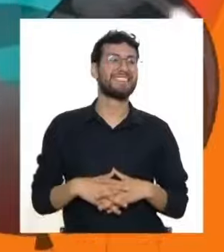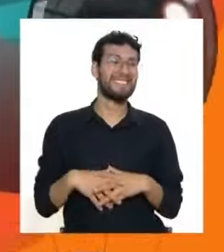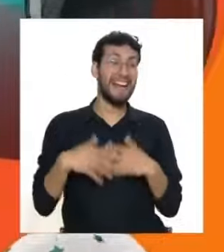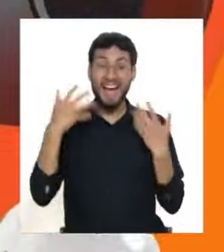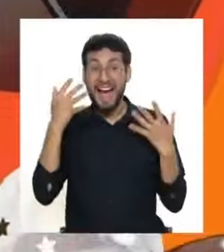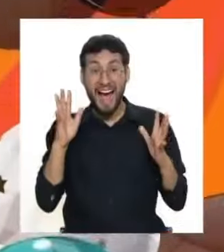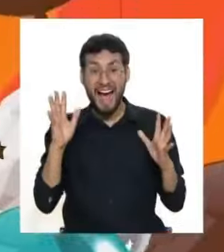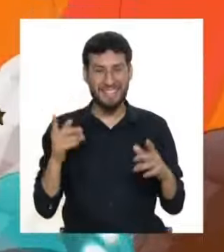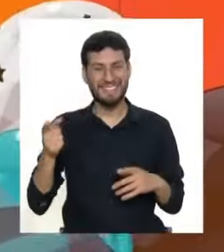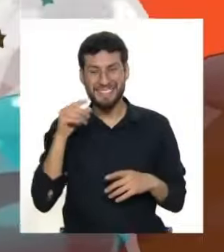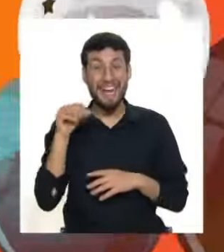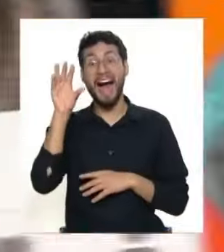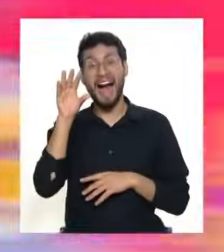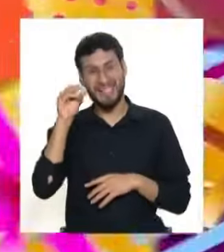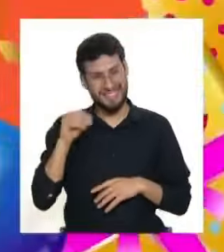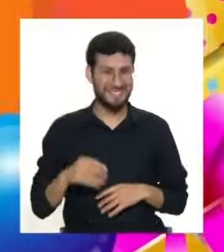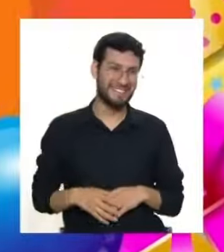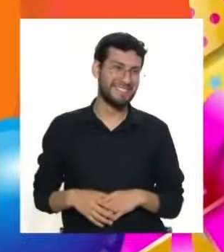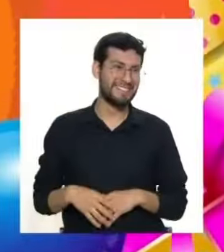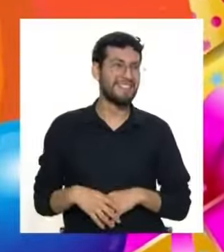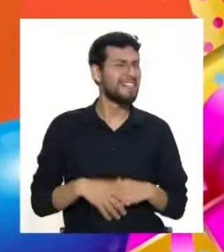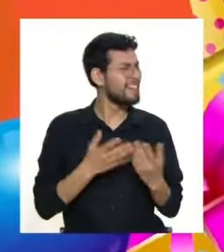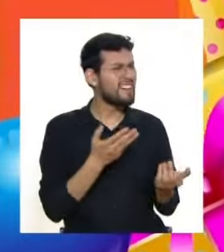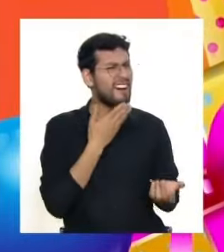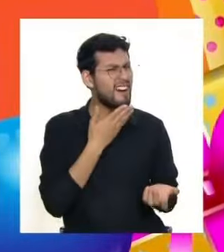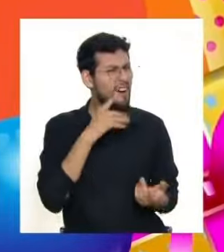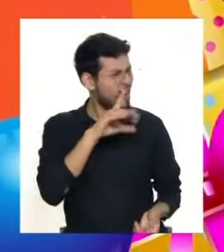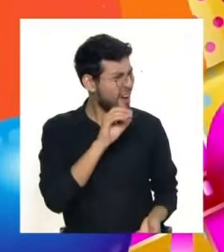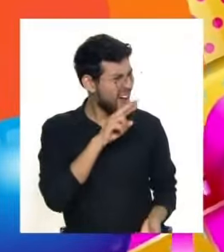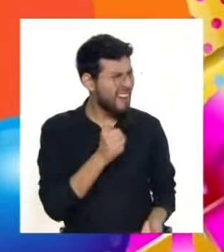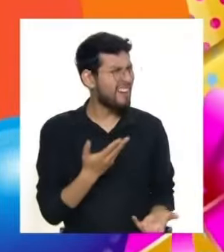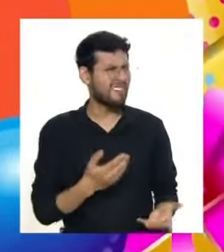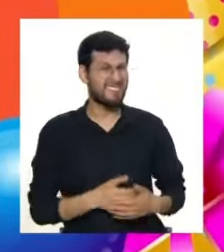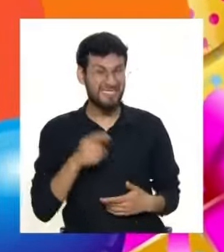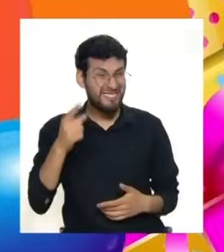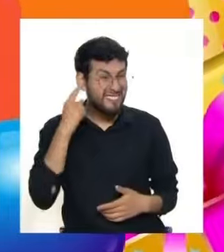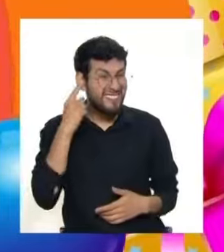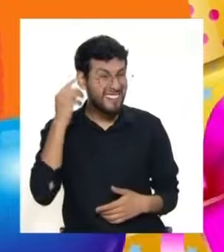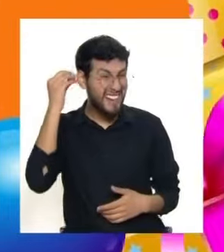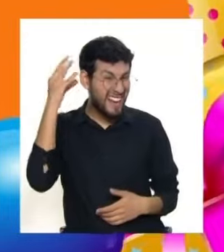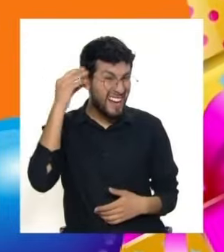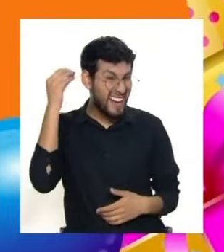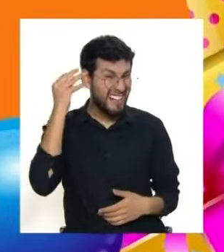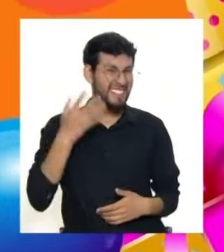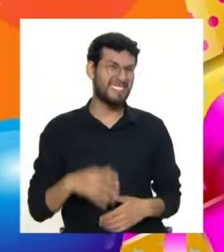¿Ya? Desde su cara. ¿Qué santo de quién? De Lore, con la que grita por acá cada